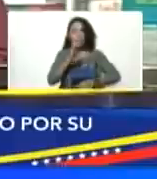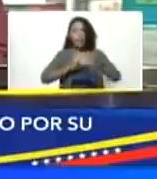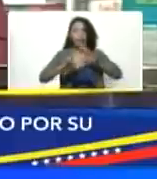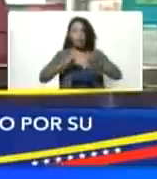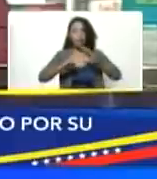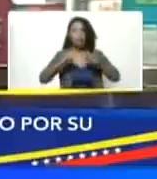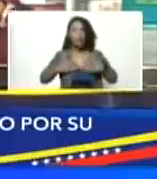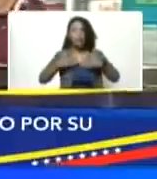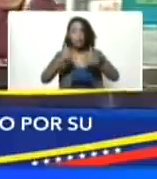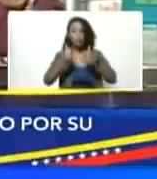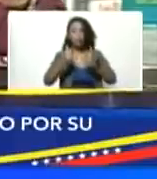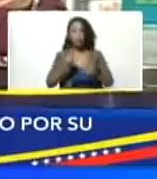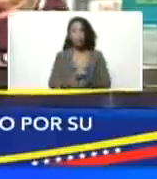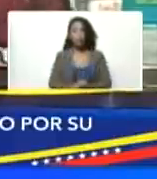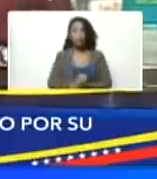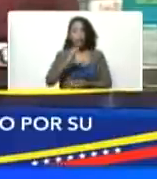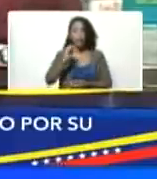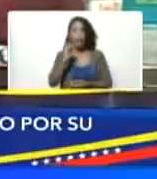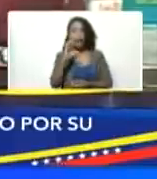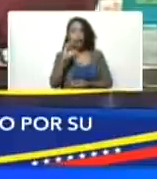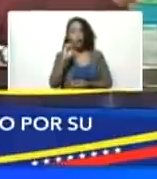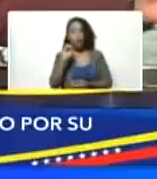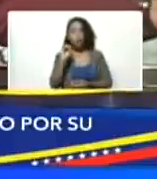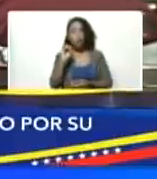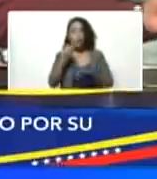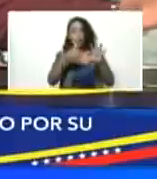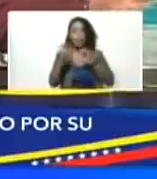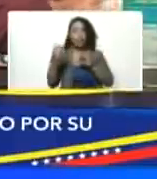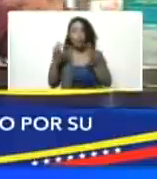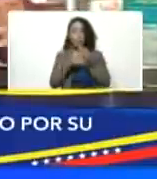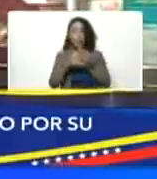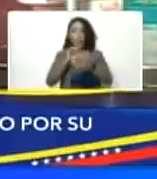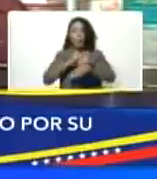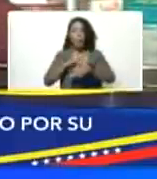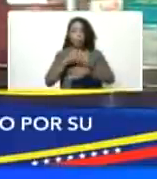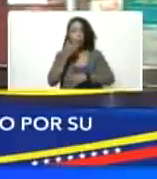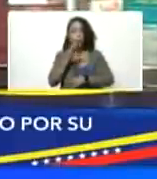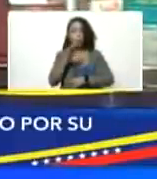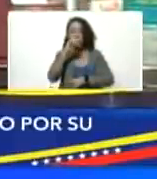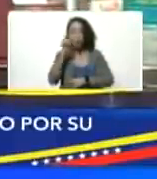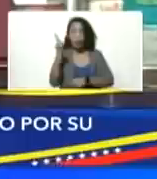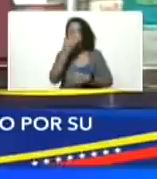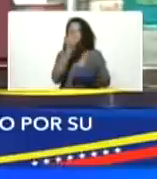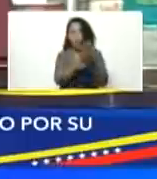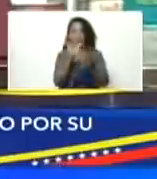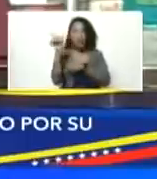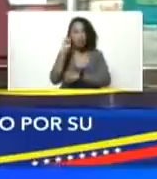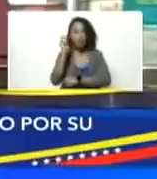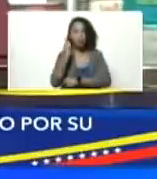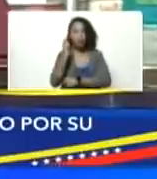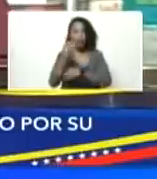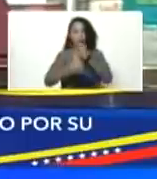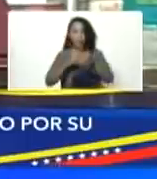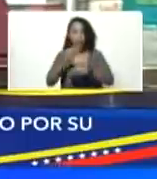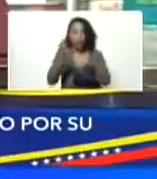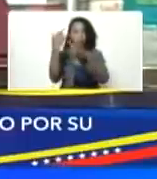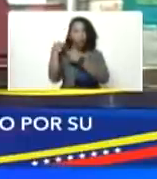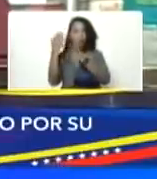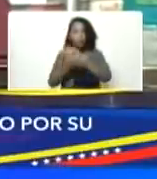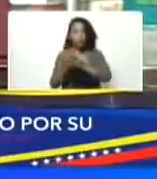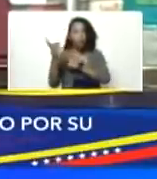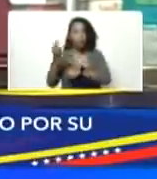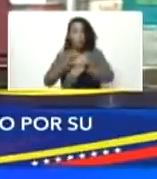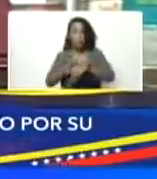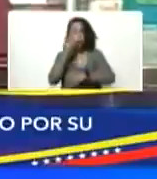de las ciencias de la salud. Hay que graduar 60.000 médicos en los próximos años. Y él está al frente de esa tarea.